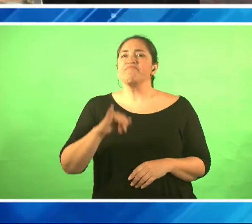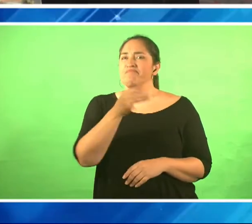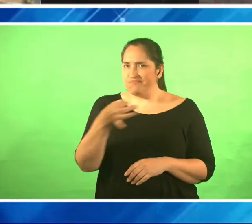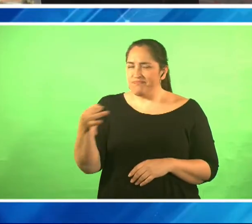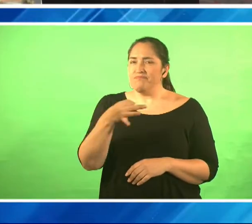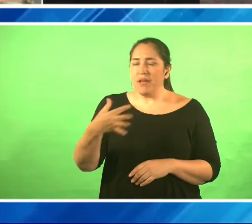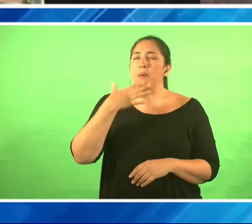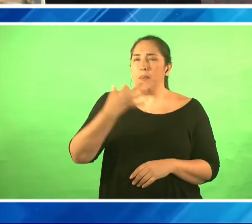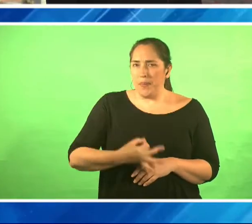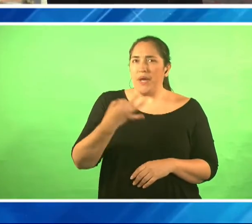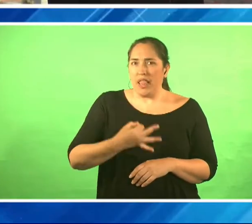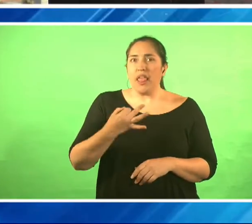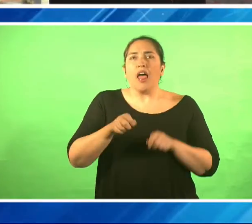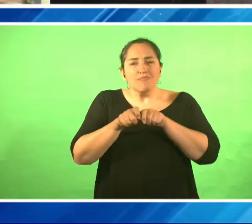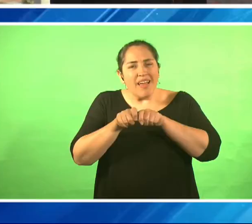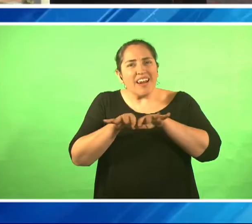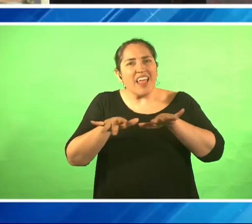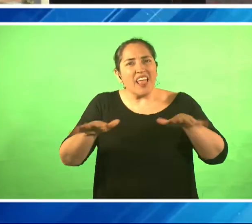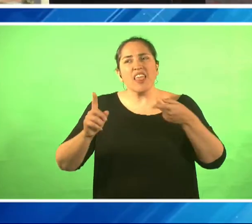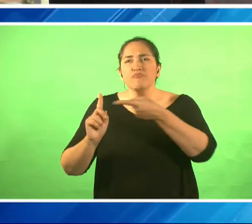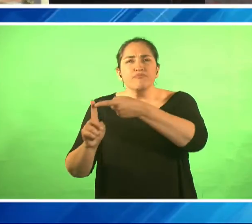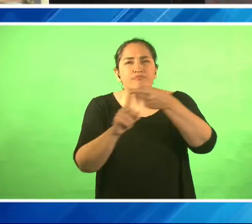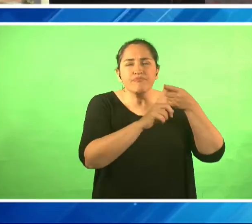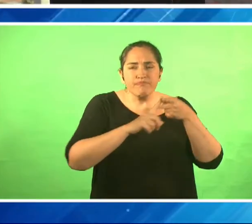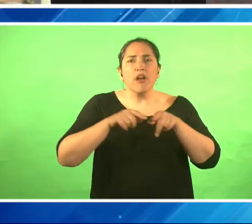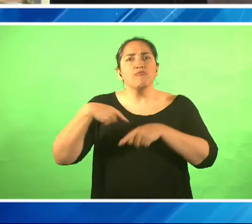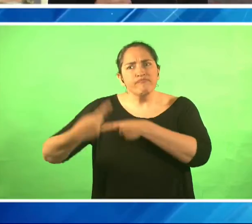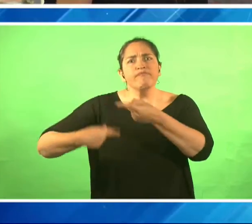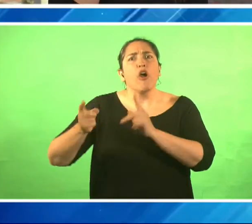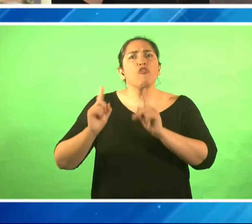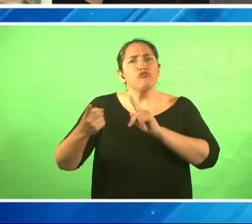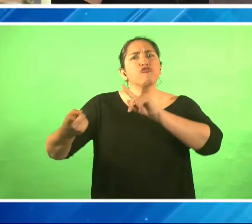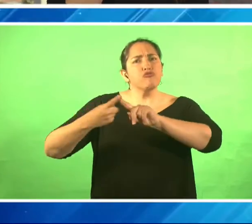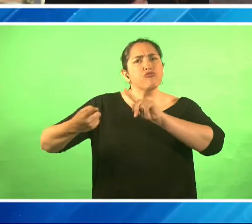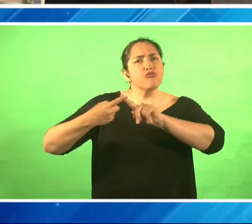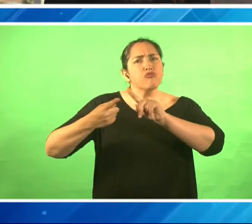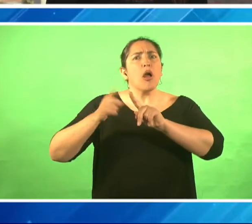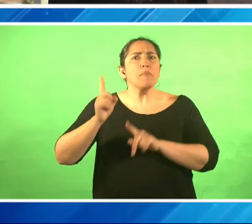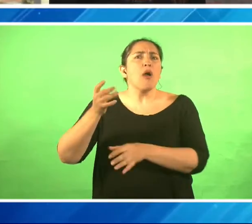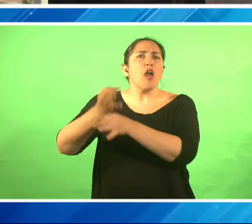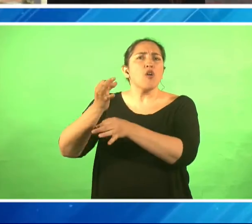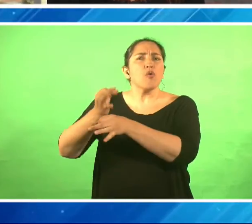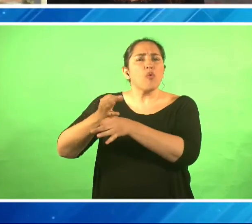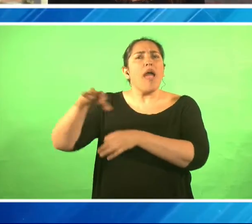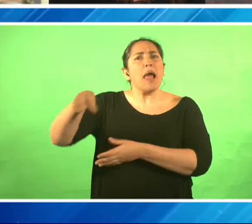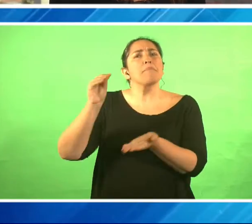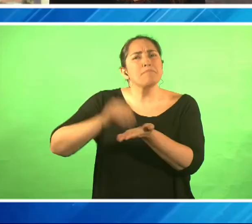hemos construido una red que se sostiene en el tiempo porque nos siguen llamando de colegios para seguir charlando de estas cuestiones